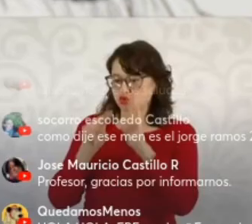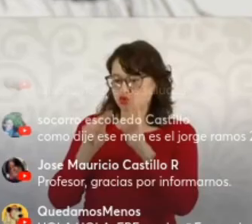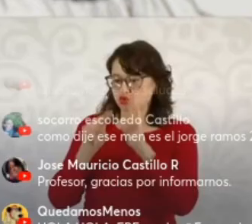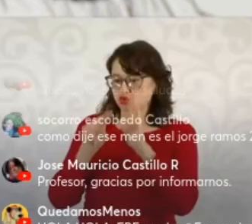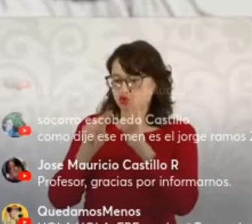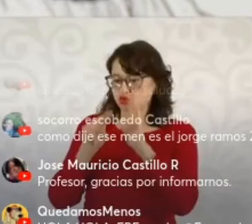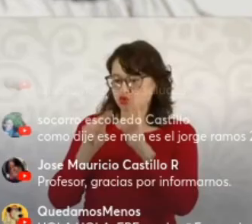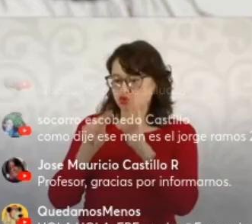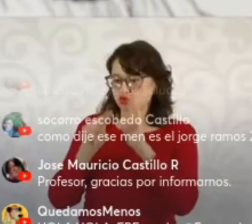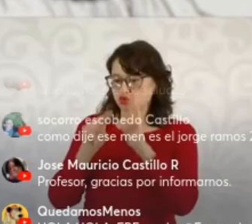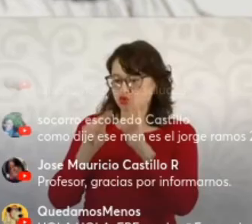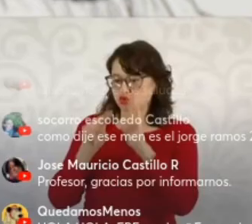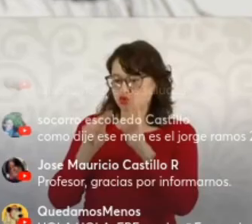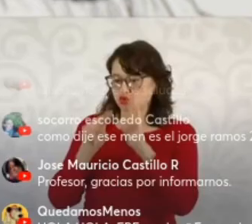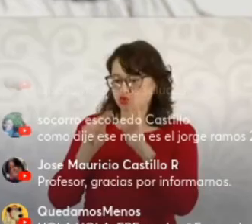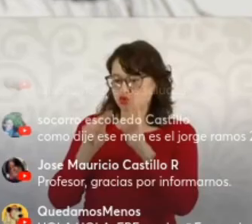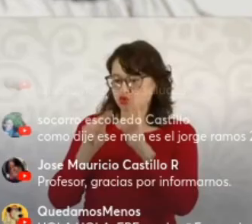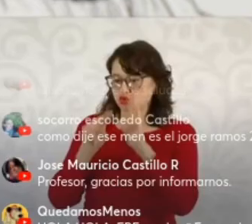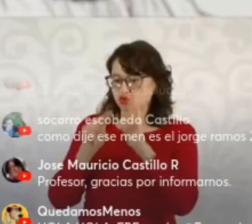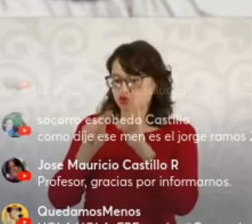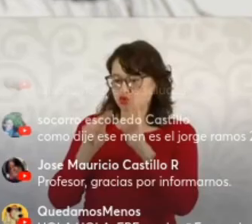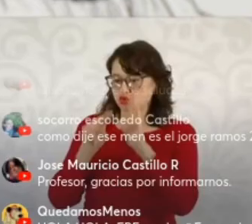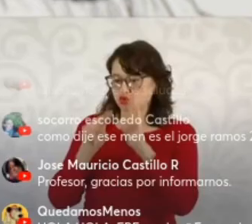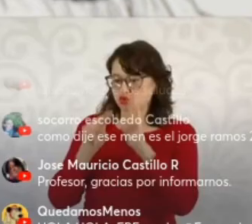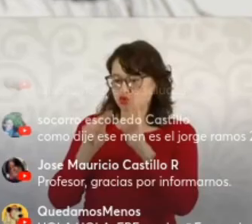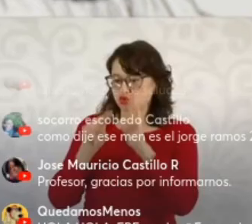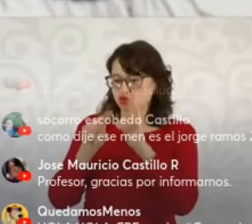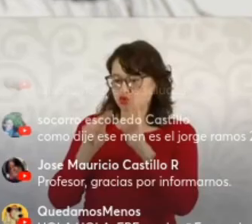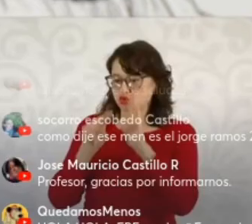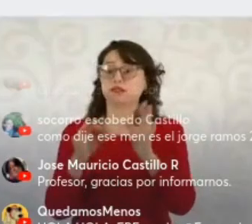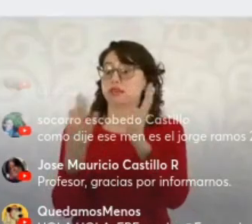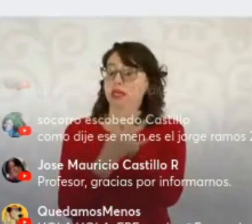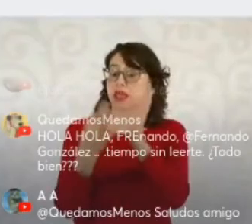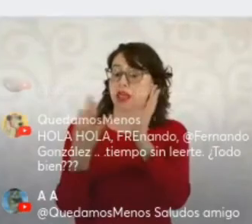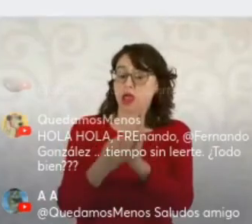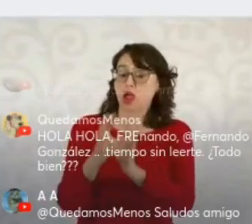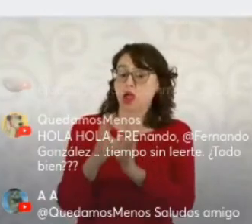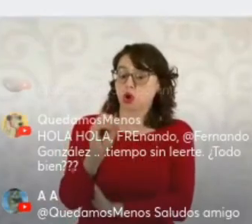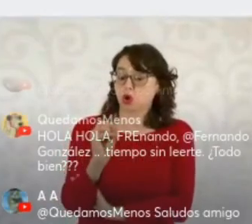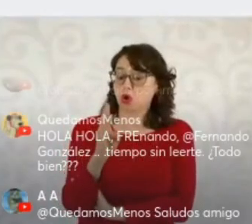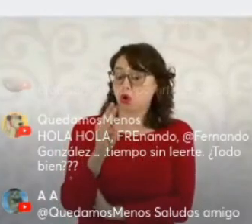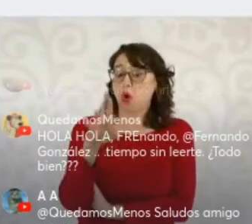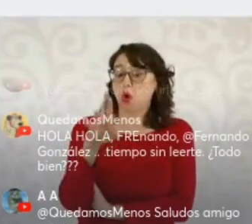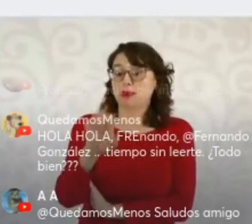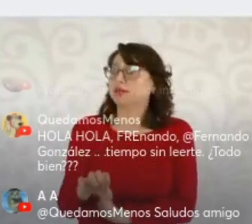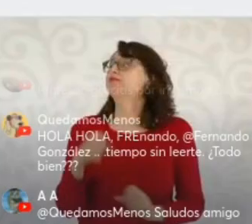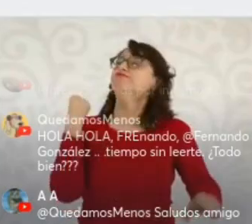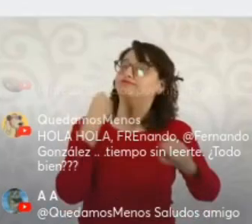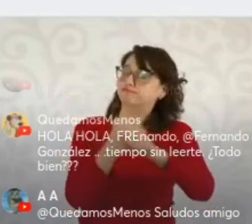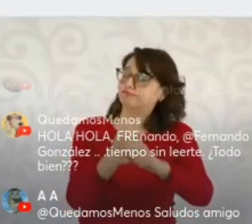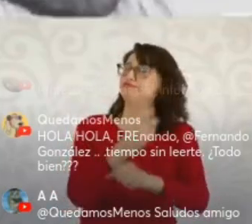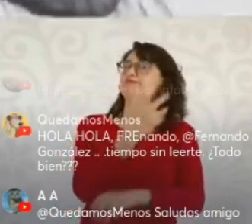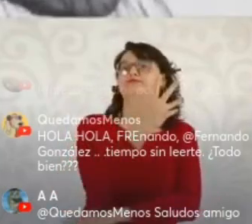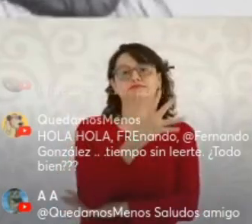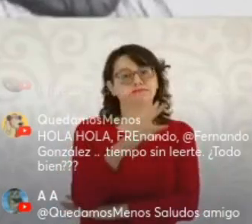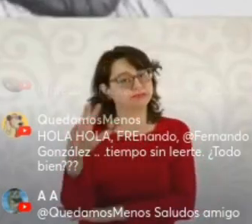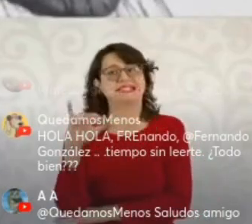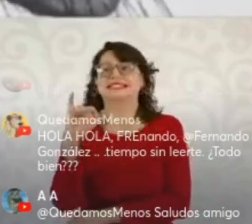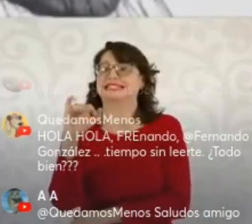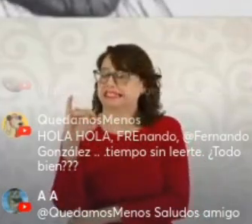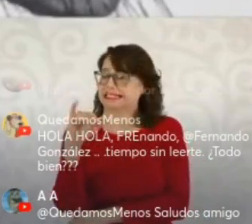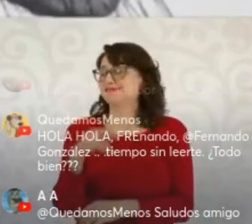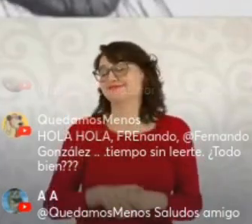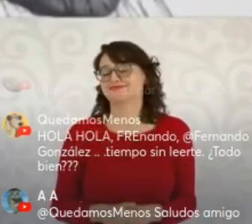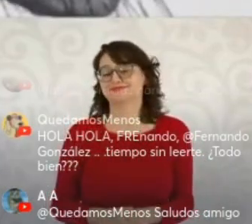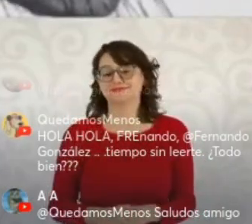esconder. Y hay algunos materiales indispensables, como por ejemplo el cobre, que tiene impactos ambientales importantes, que